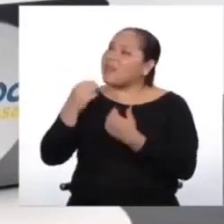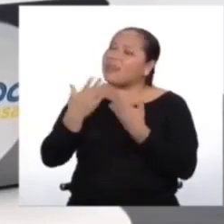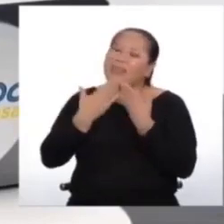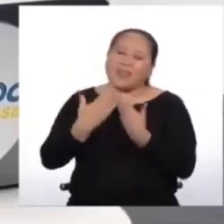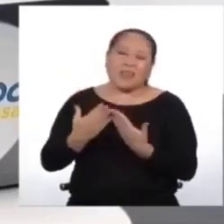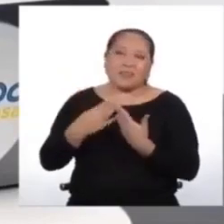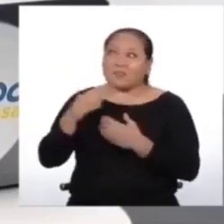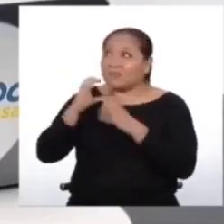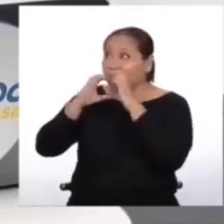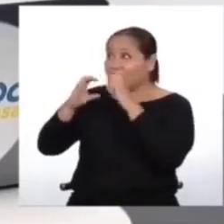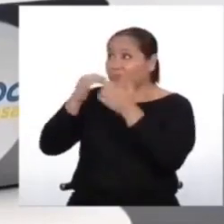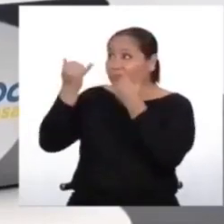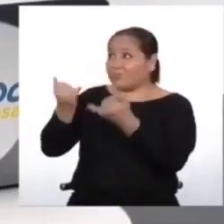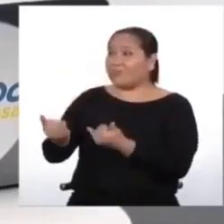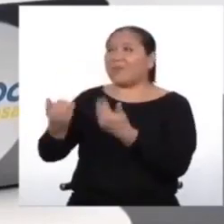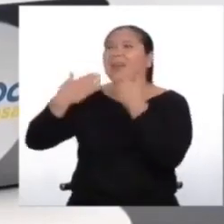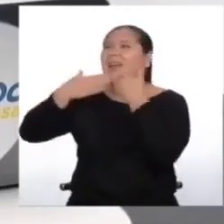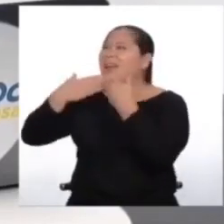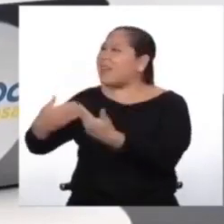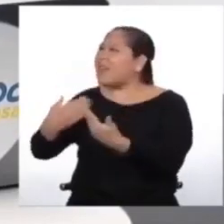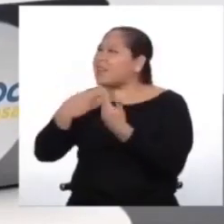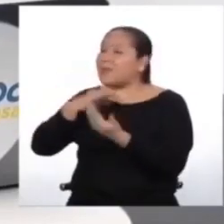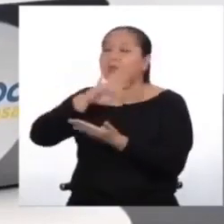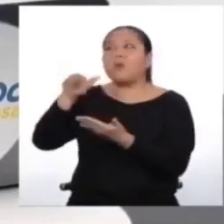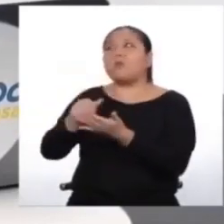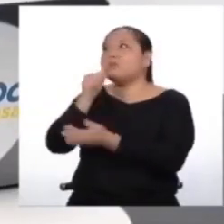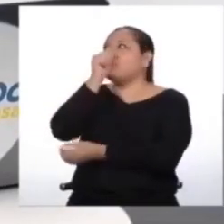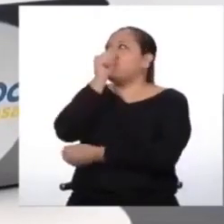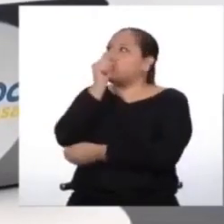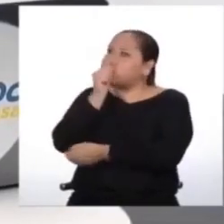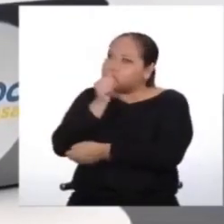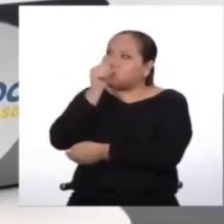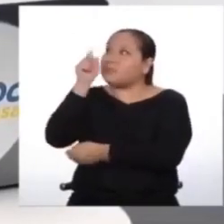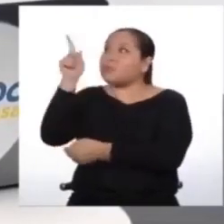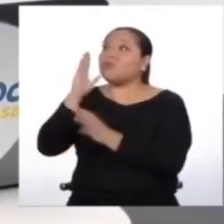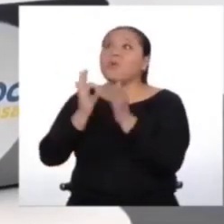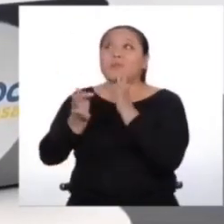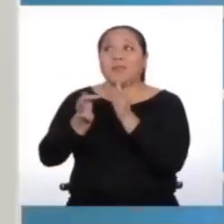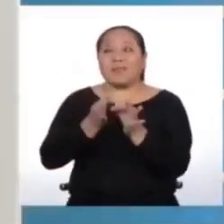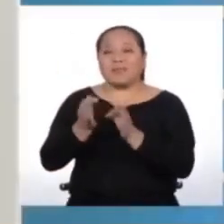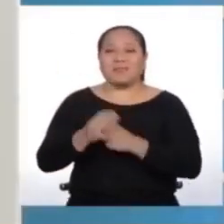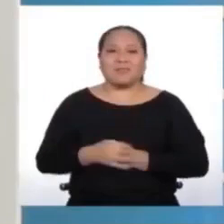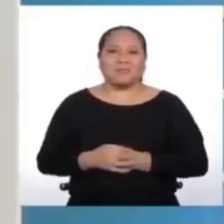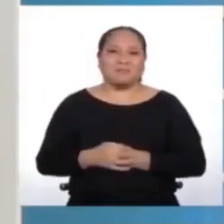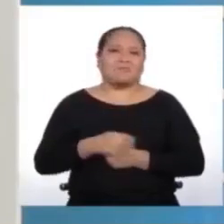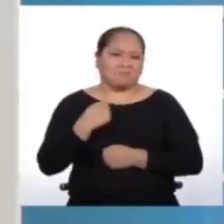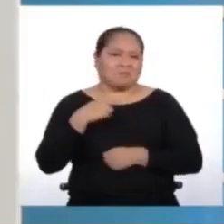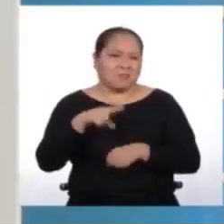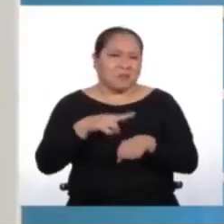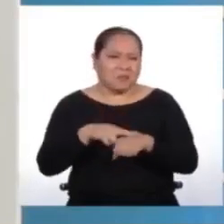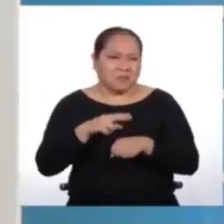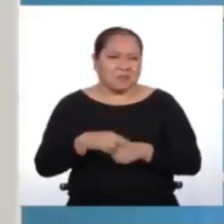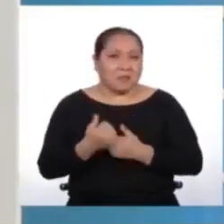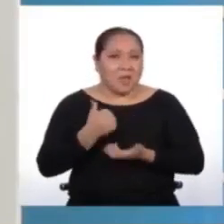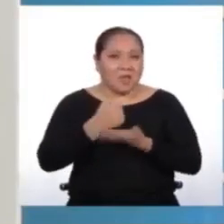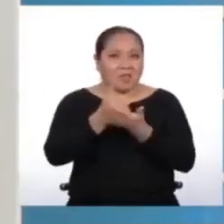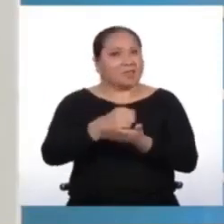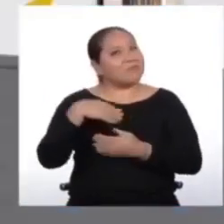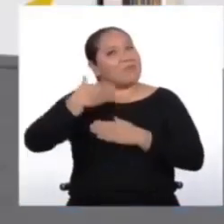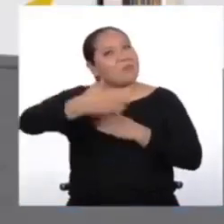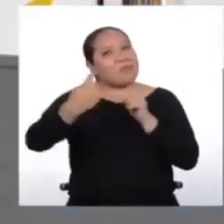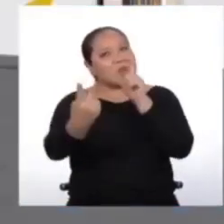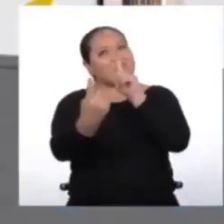podamos conversar hoy. Muchas gracias por toda su paciencia y sus explicaciones. Para eso estoy, Yeremis. Hasta la próxima,